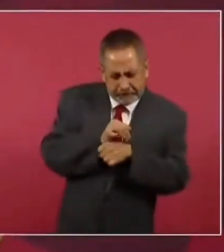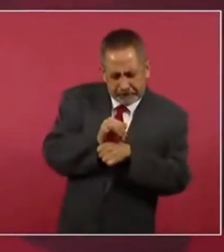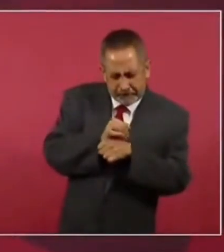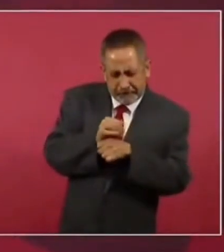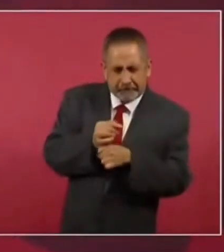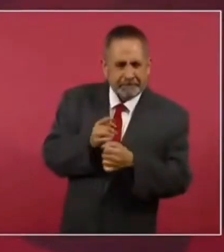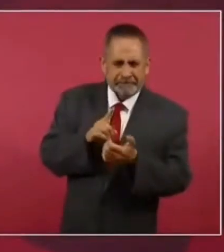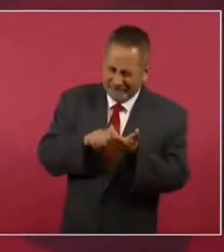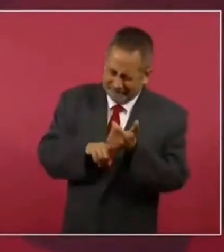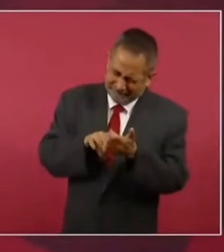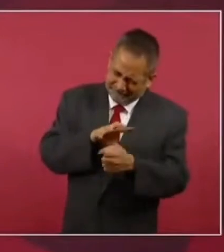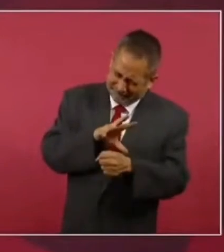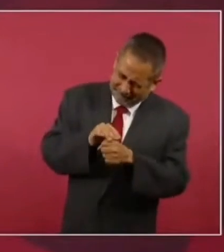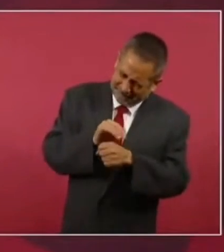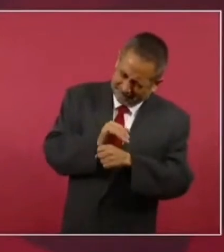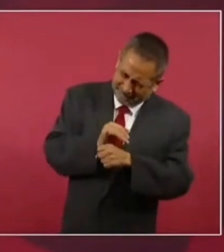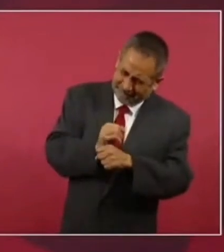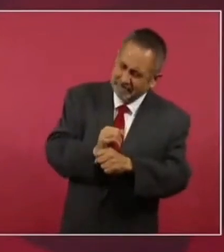fondo